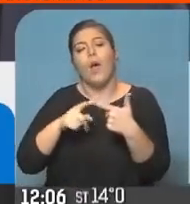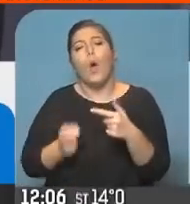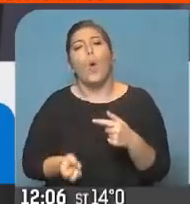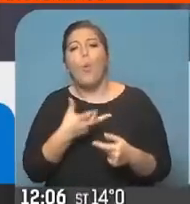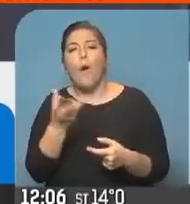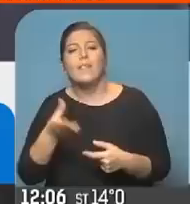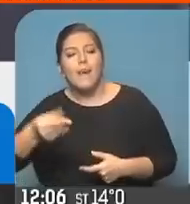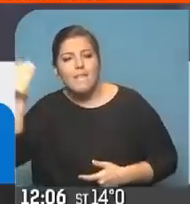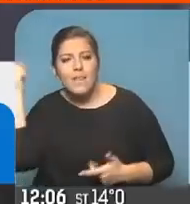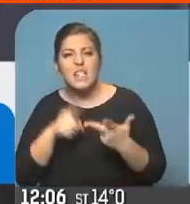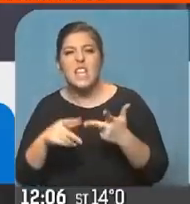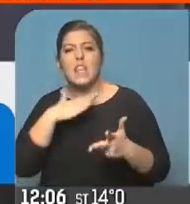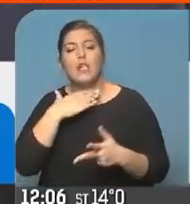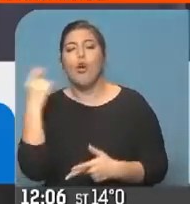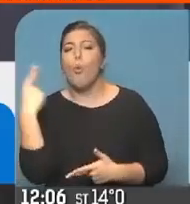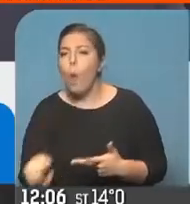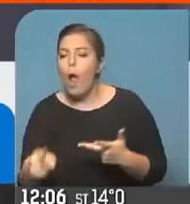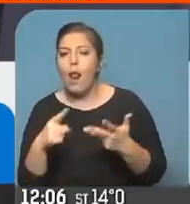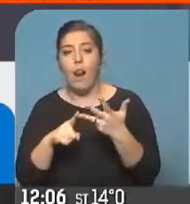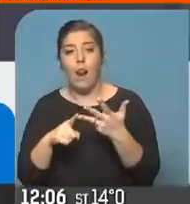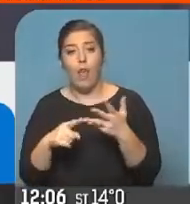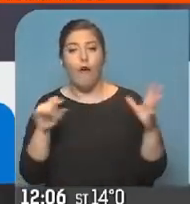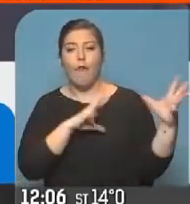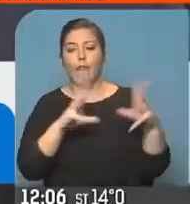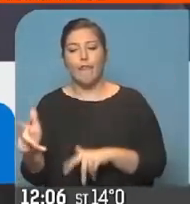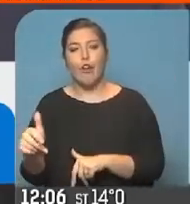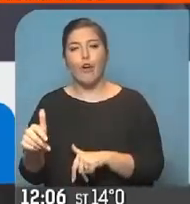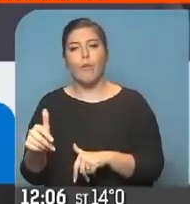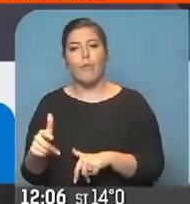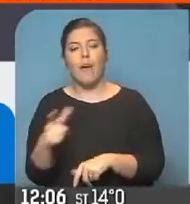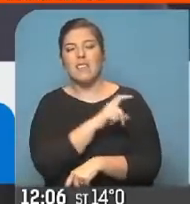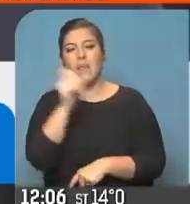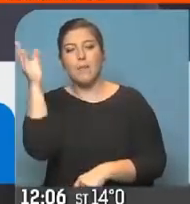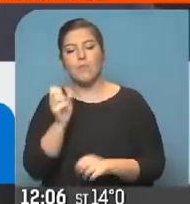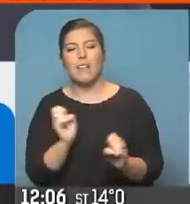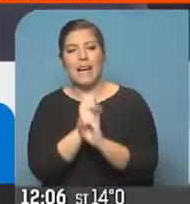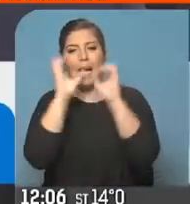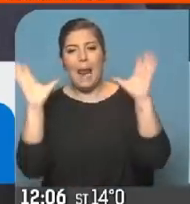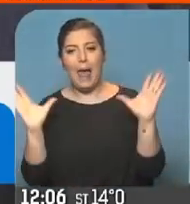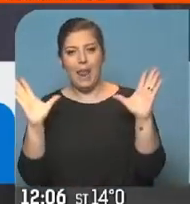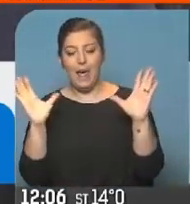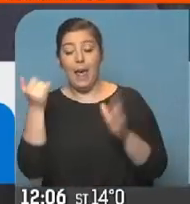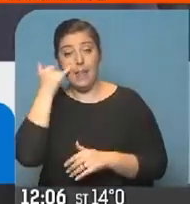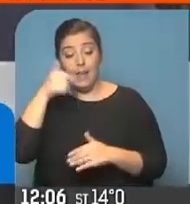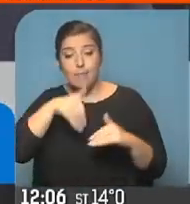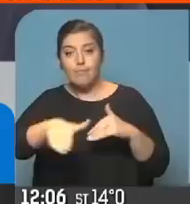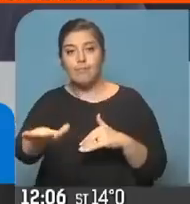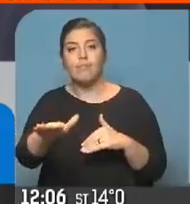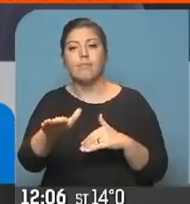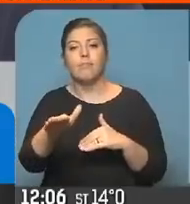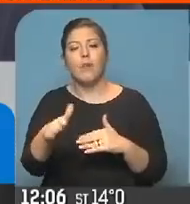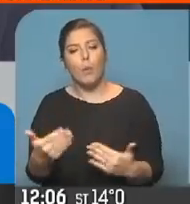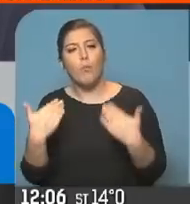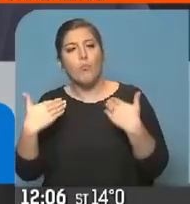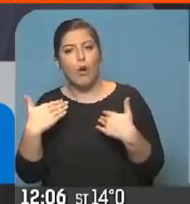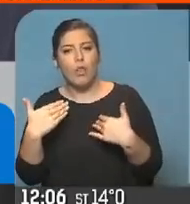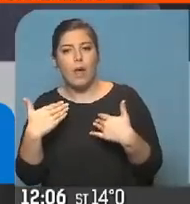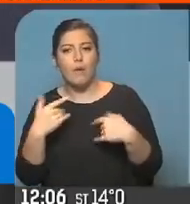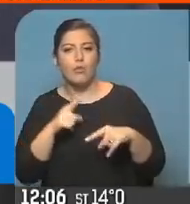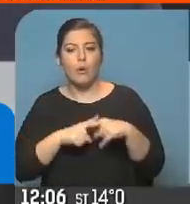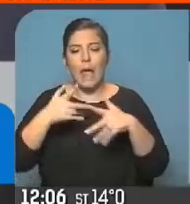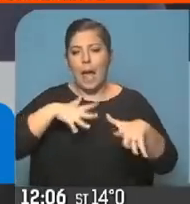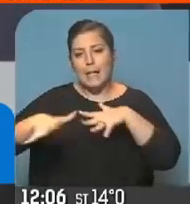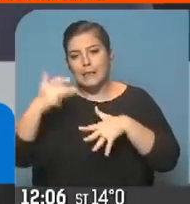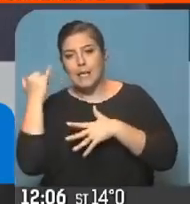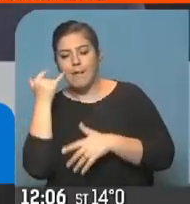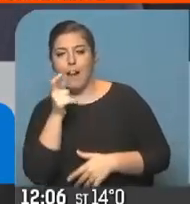delitos qué tipo de delitos se cometen éste de una forma clara y apareció nos permite tener políticas activas